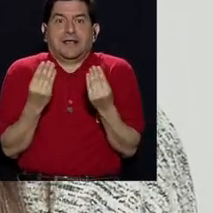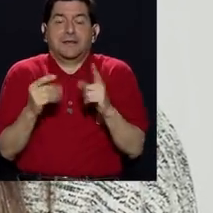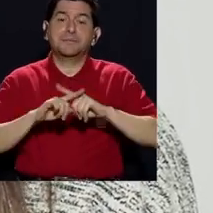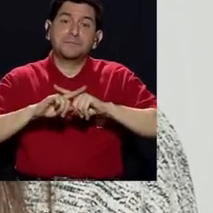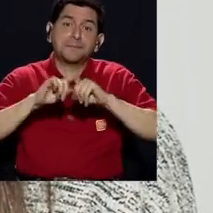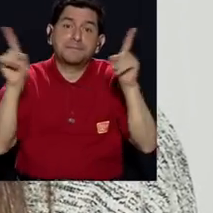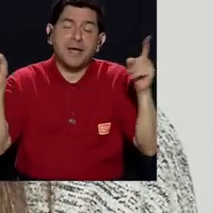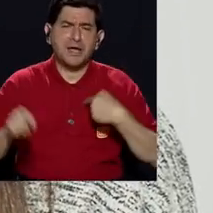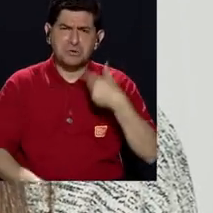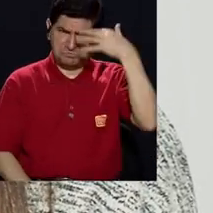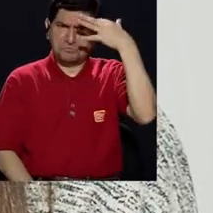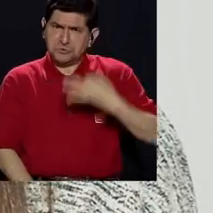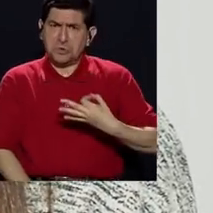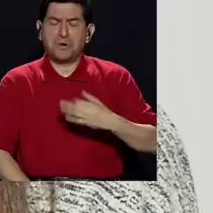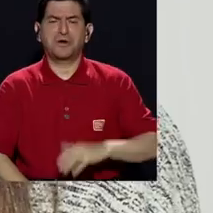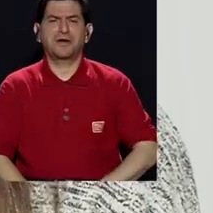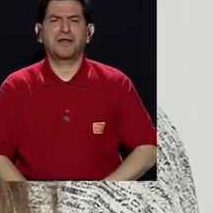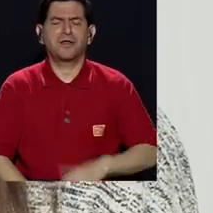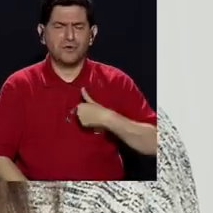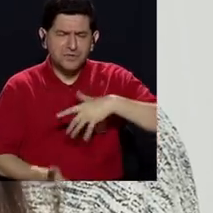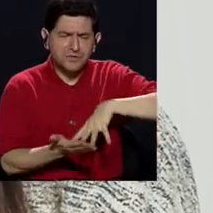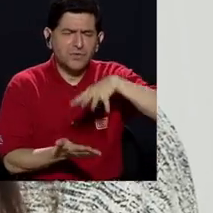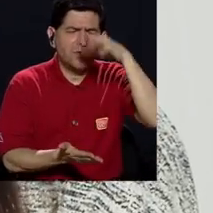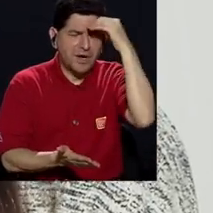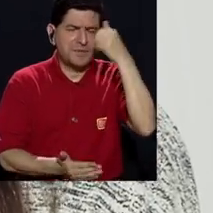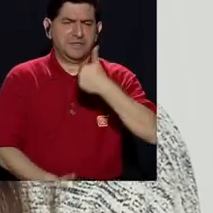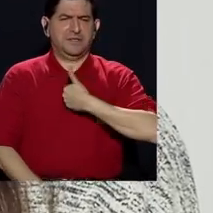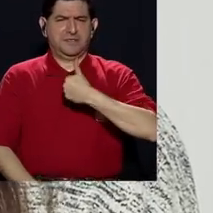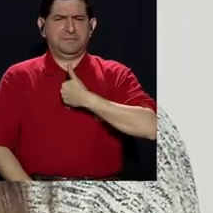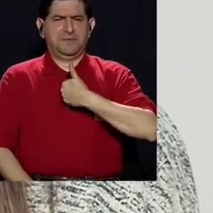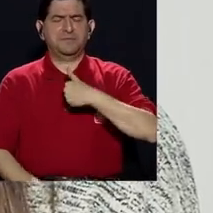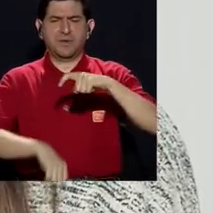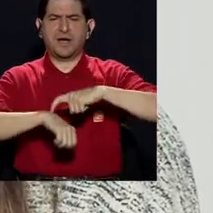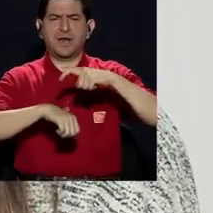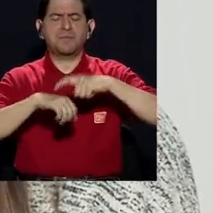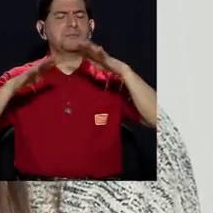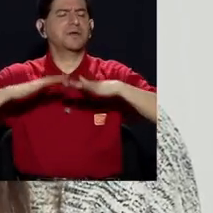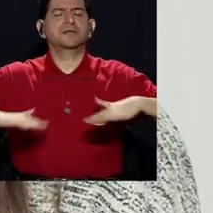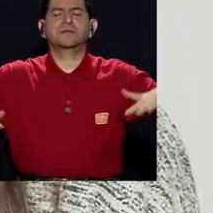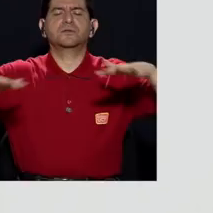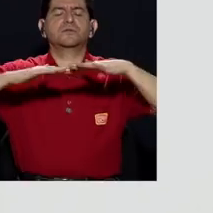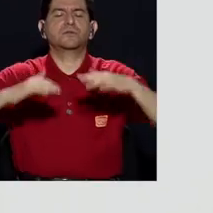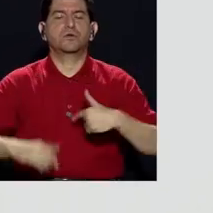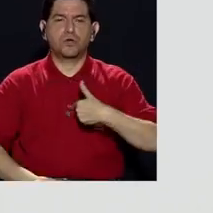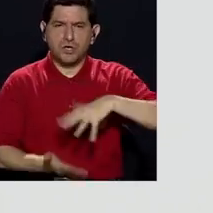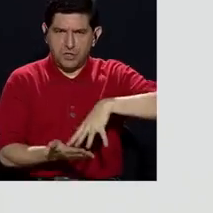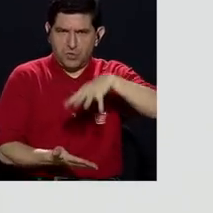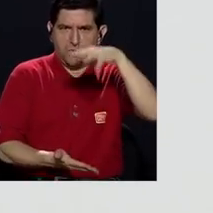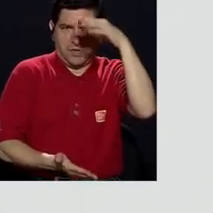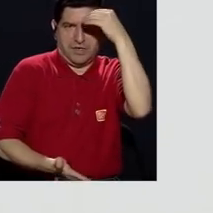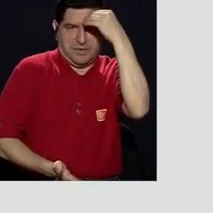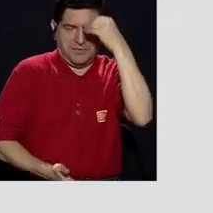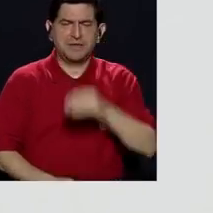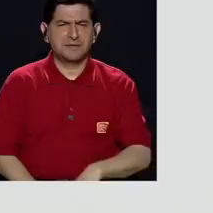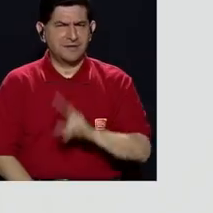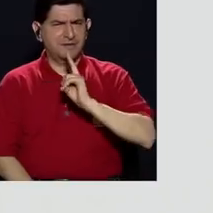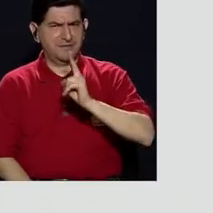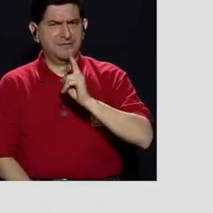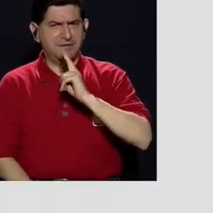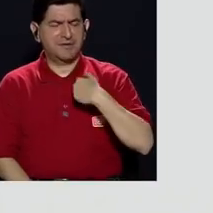pero yo creo que he aprendido mucho de mí misma cuando estoy en el escenario y he aprendido mucho que